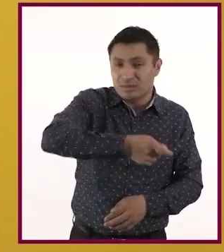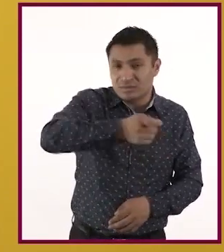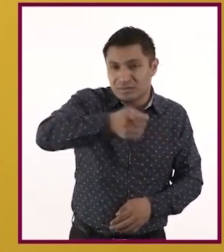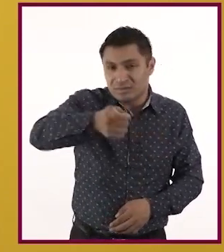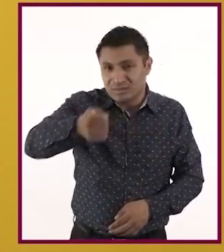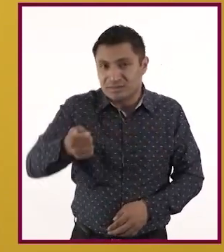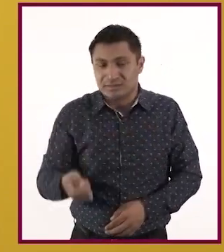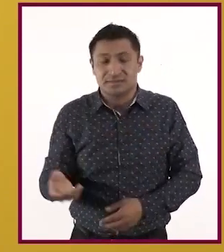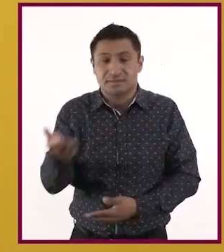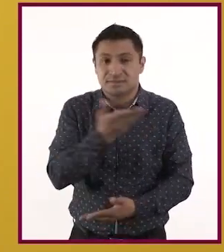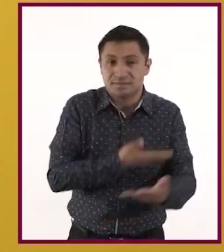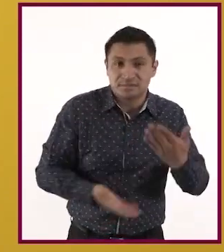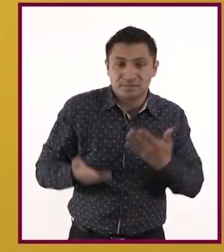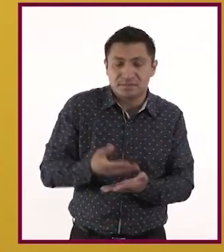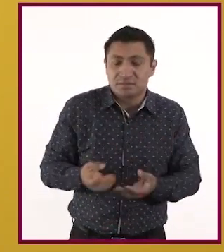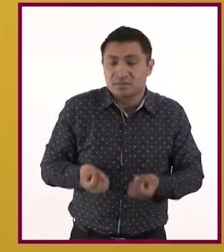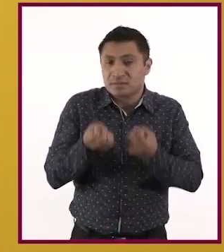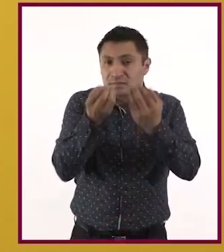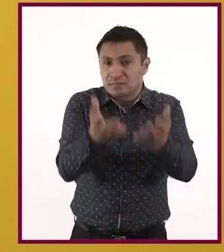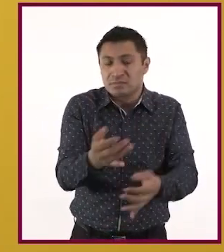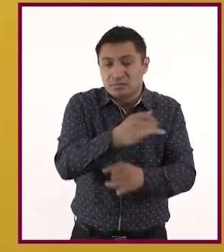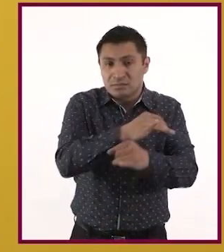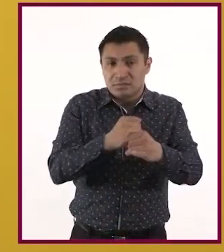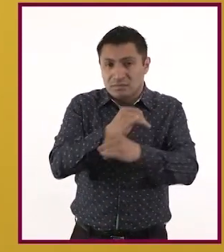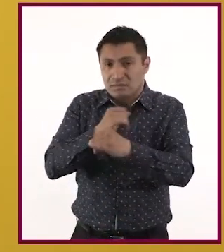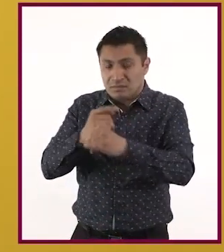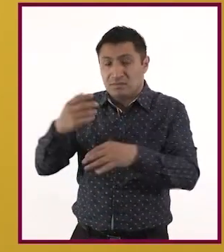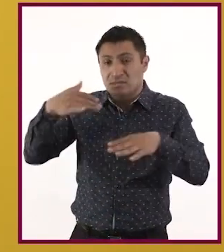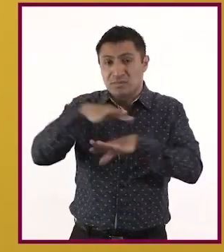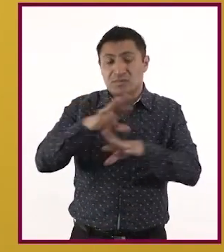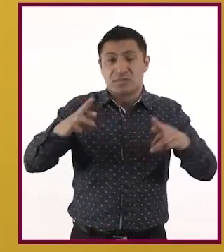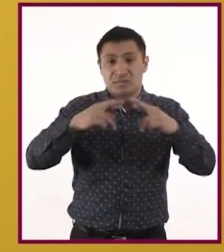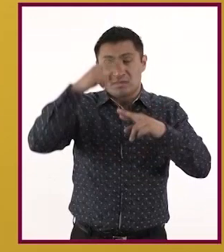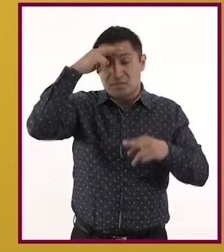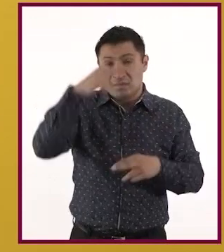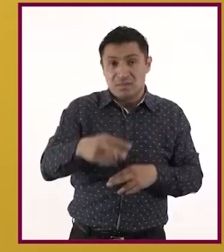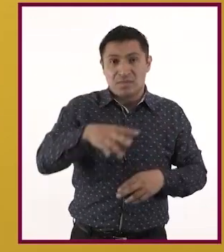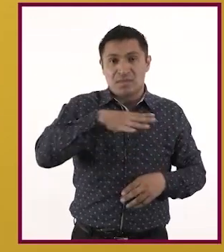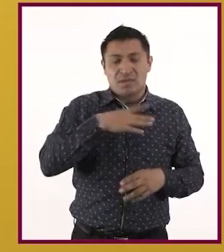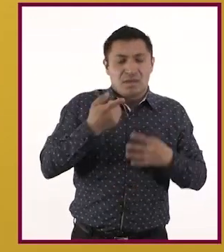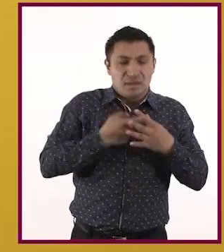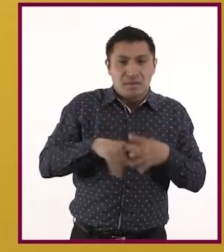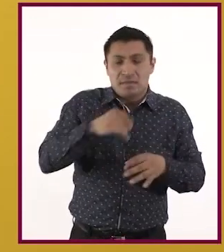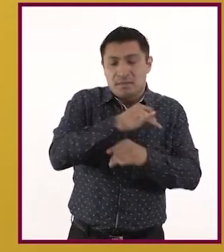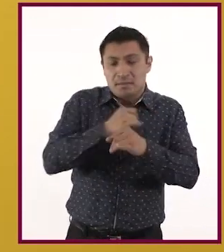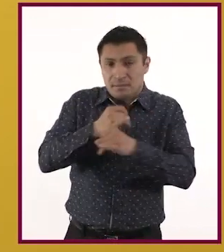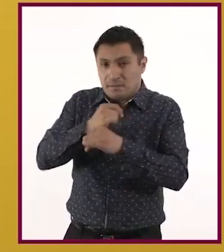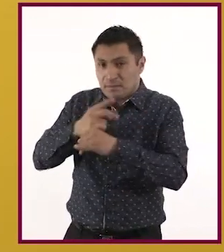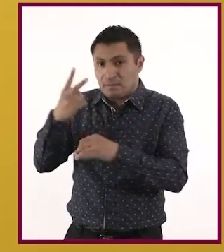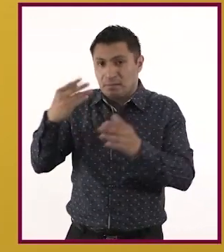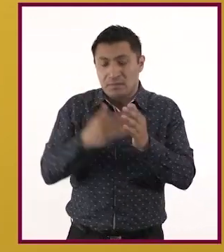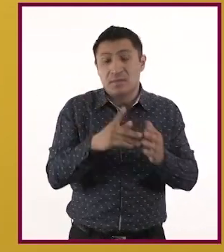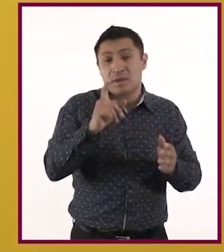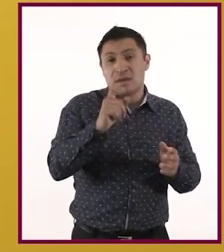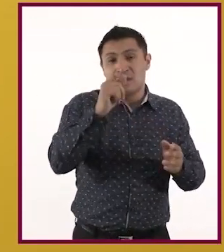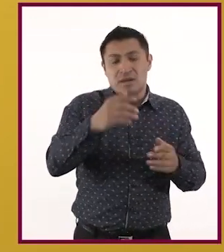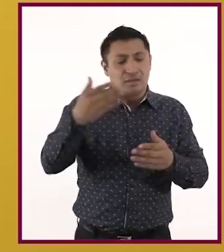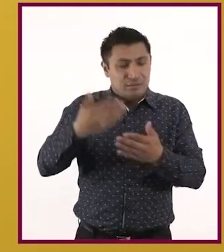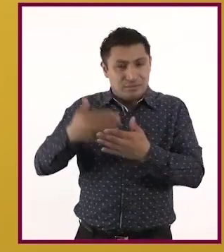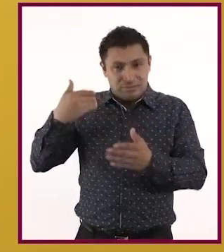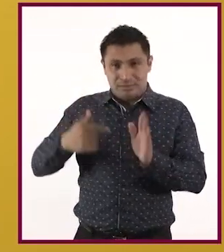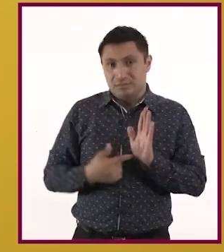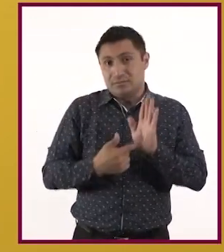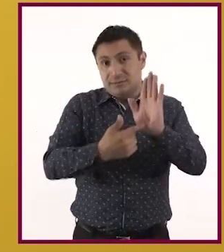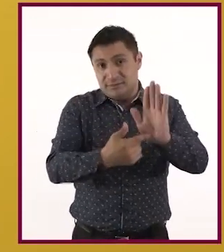y compartirles esta investigación sobre la situación religiosa en México a partir de los resultados recién salidos del Censo de Población y